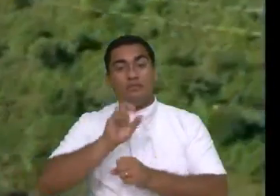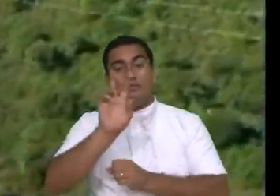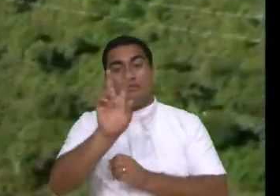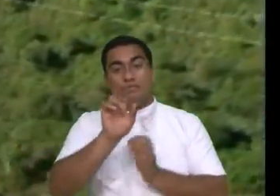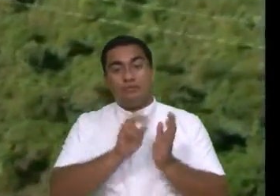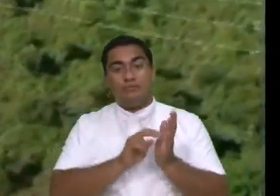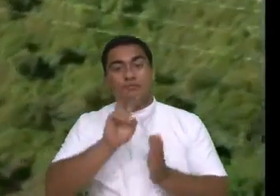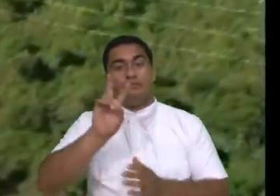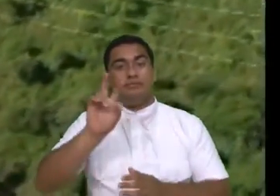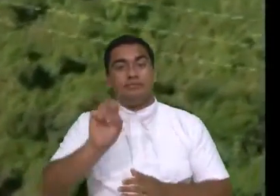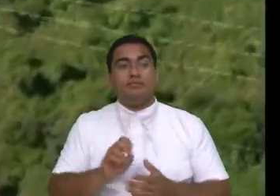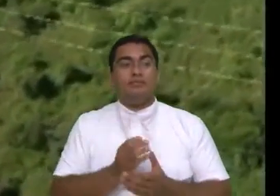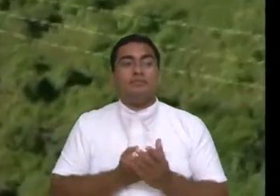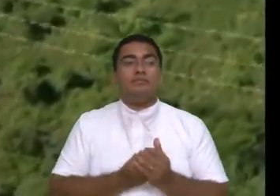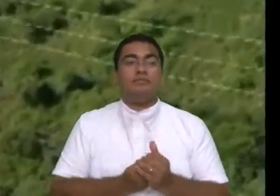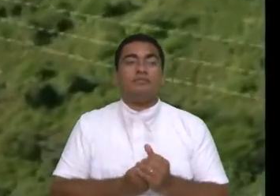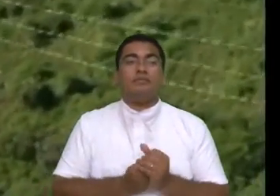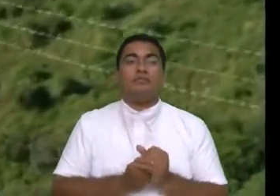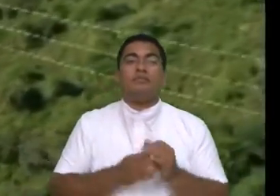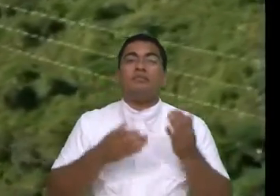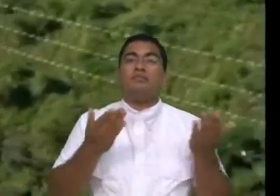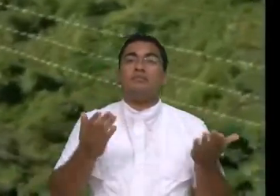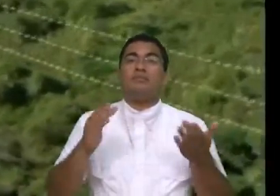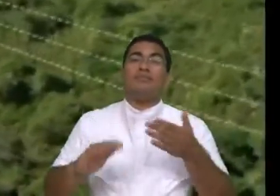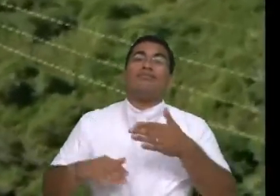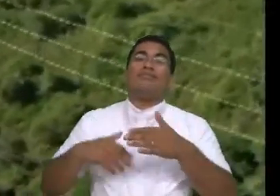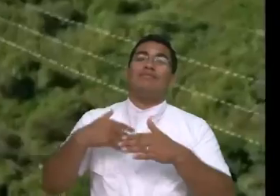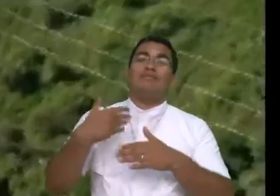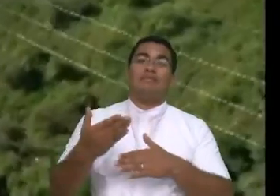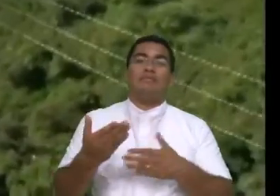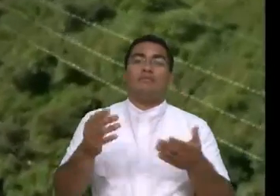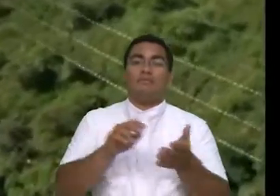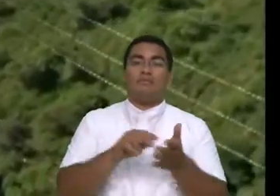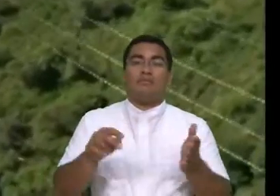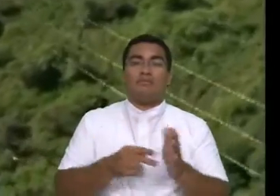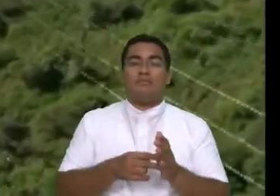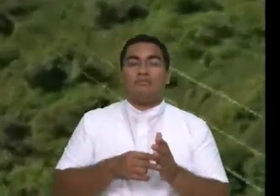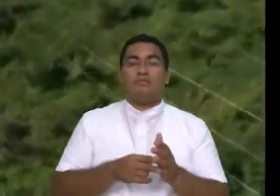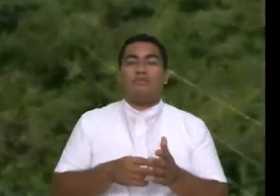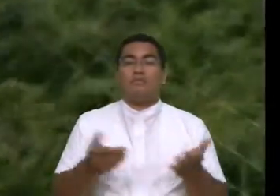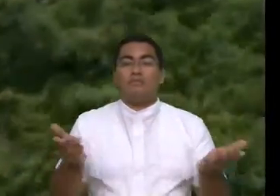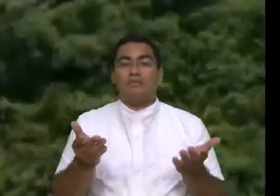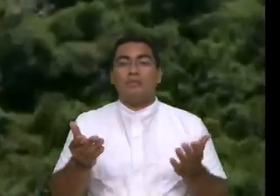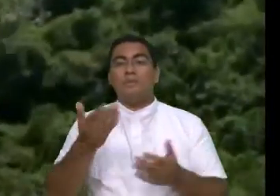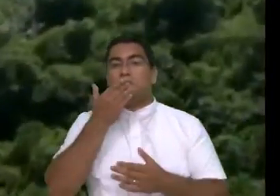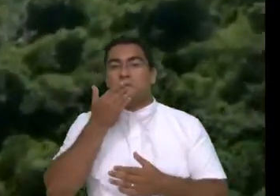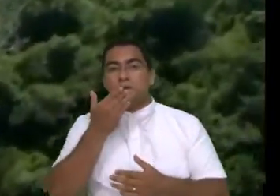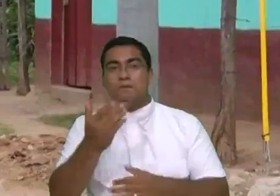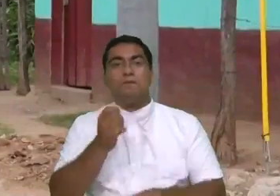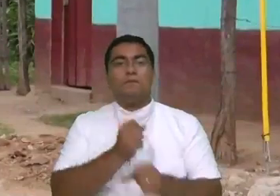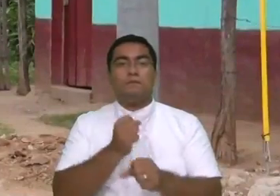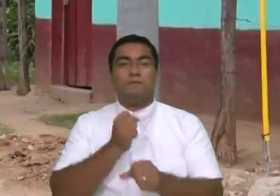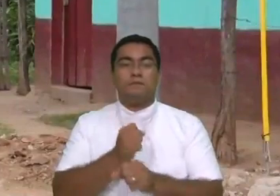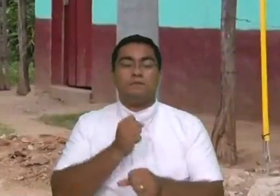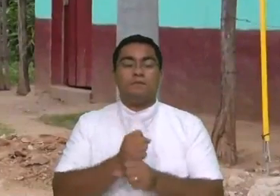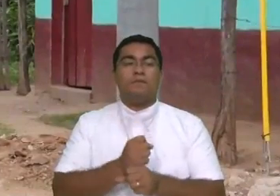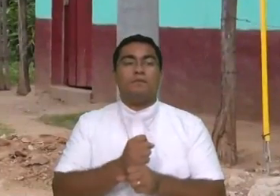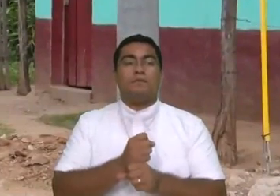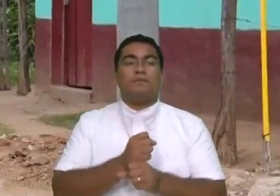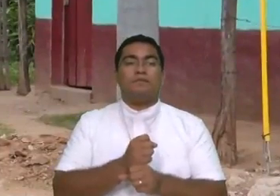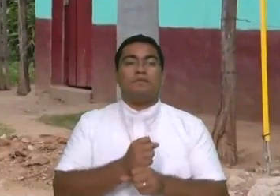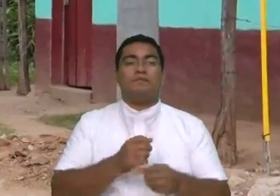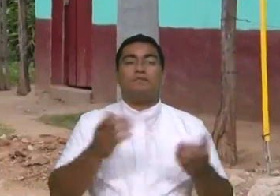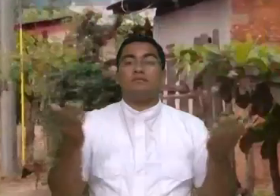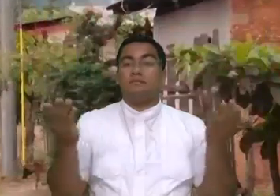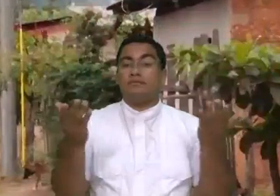2020. Para después fortalecer, ya estamos haciendo también la gestión de todos los recursos que le hemos hablado. Este